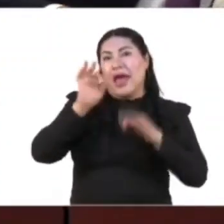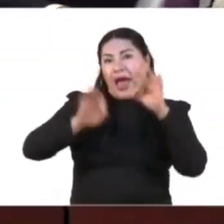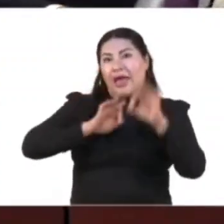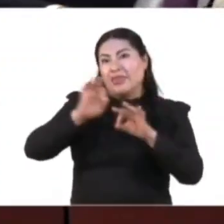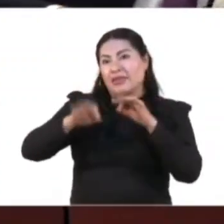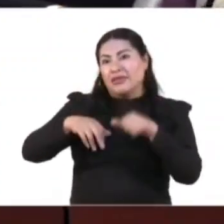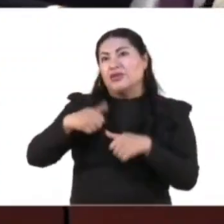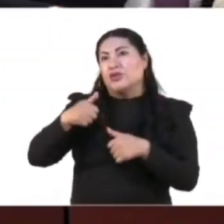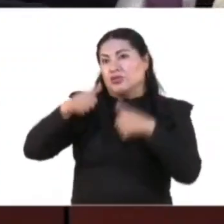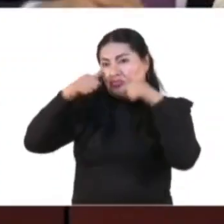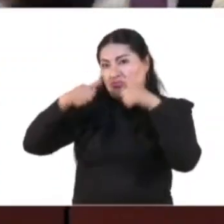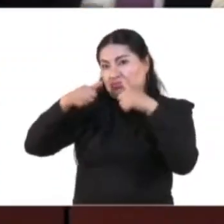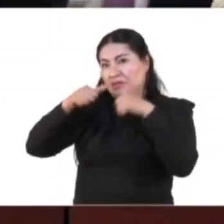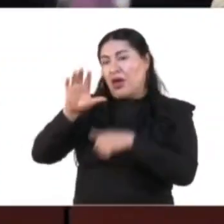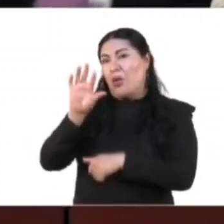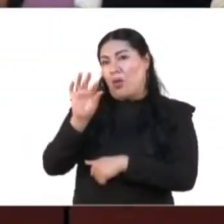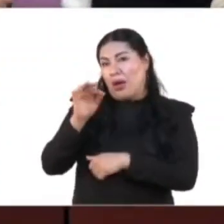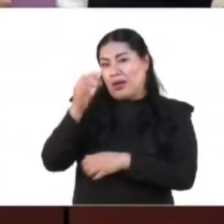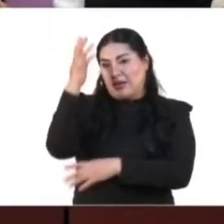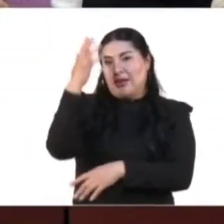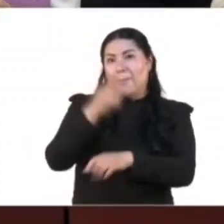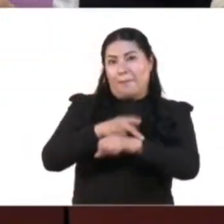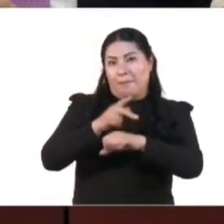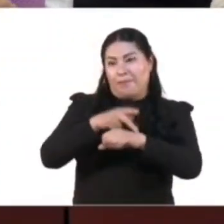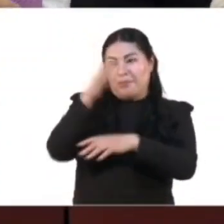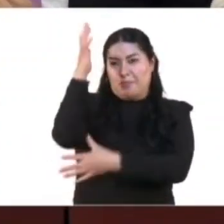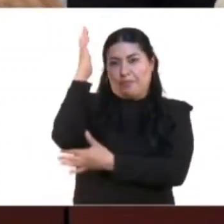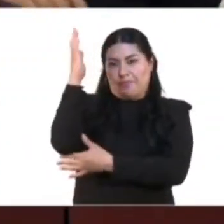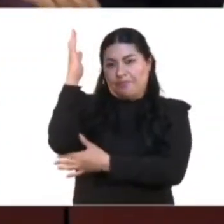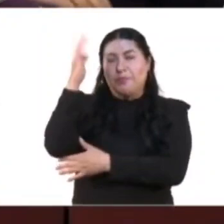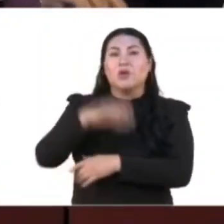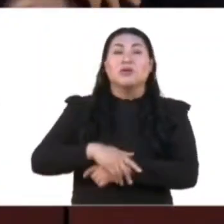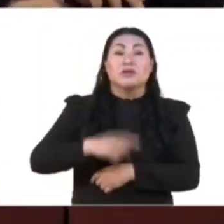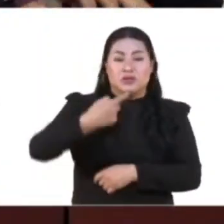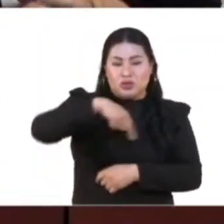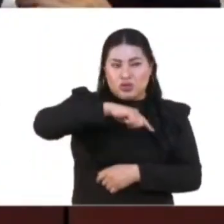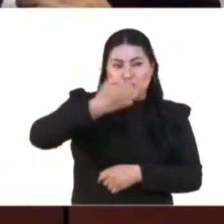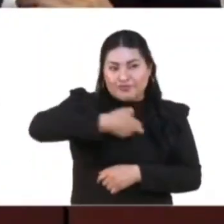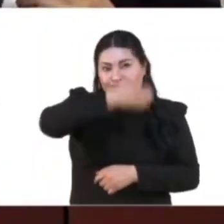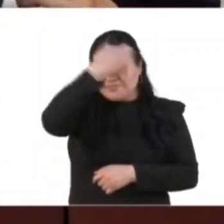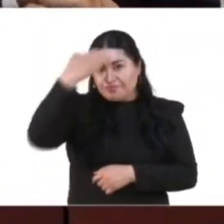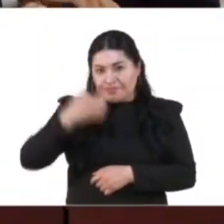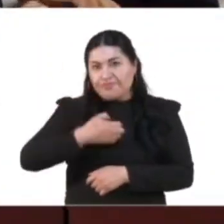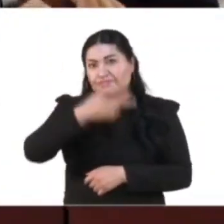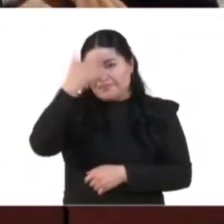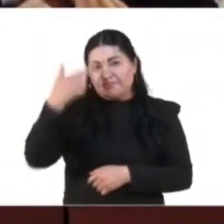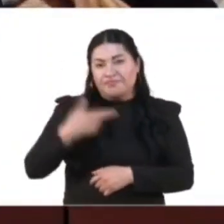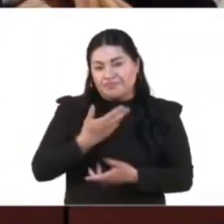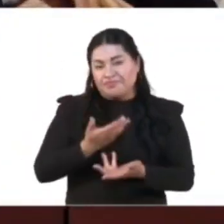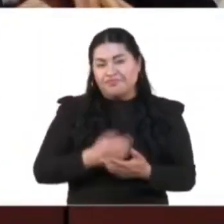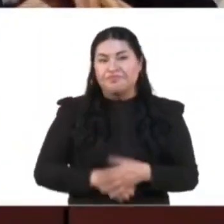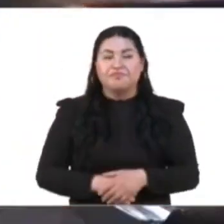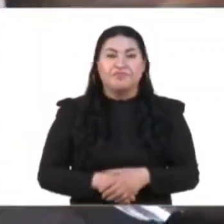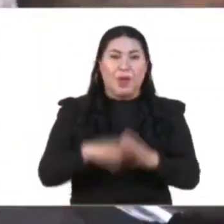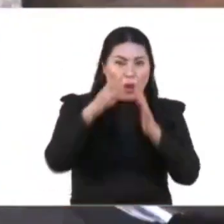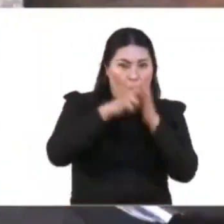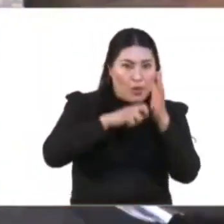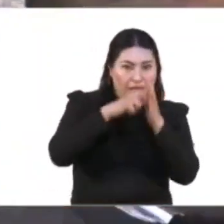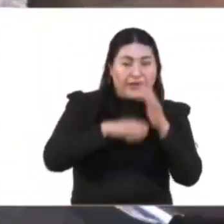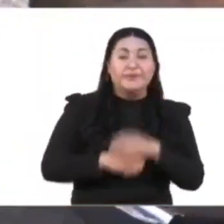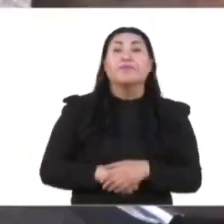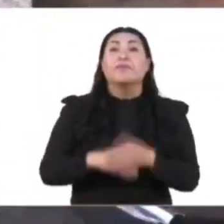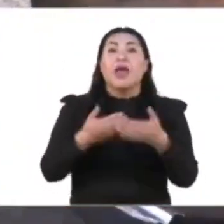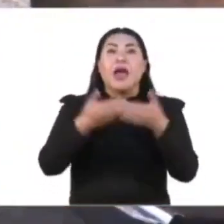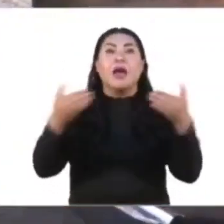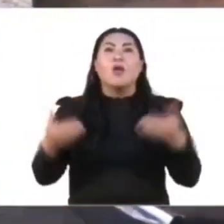Entonces durante el día estaremos revisando que todos estos que ya tenemos identificados estén corregidos. Y para la Secretaría de Protección